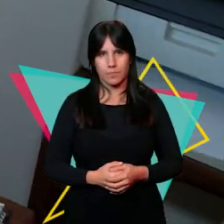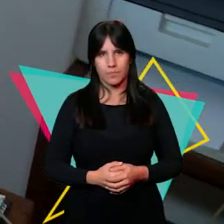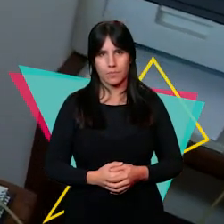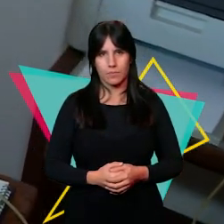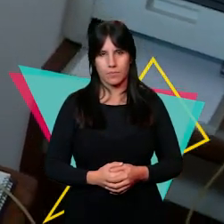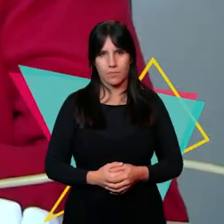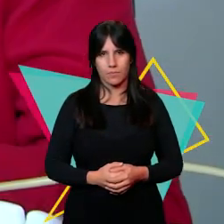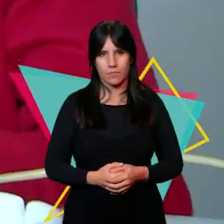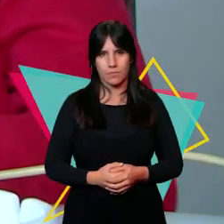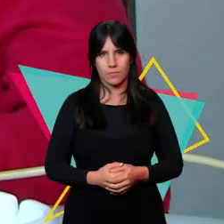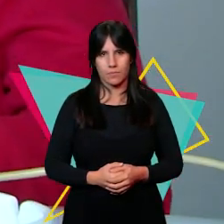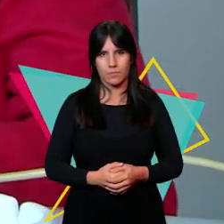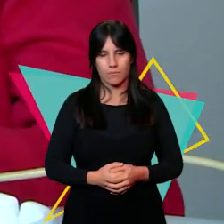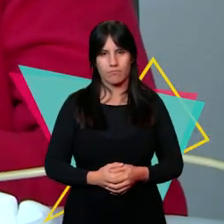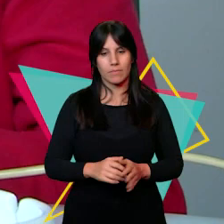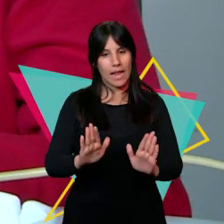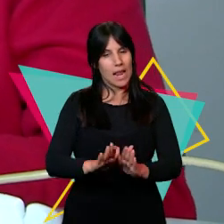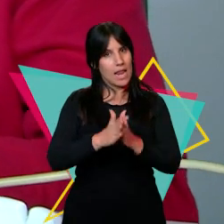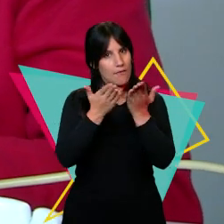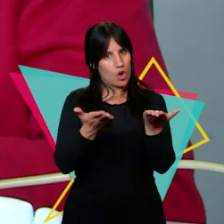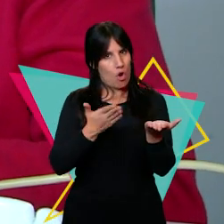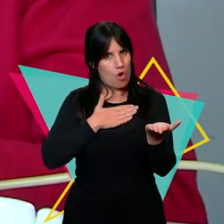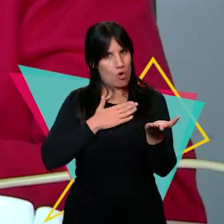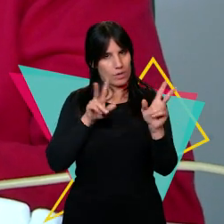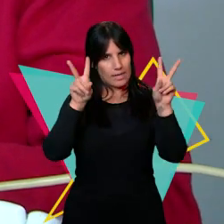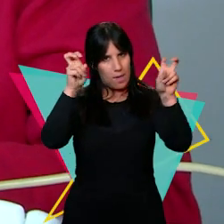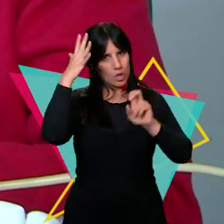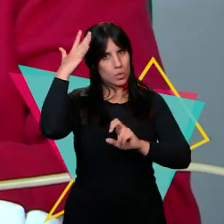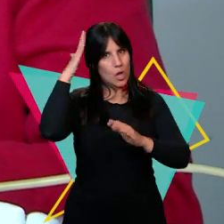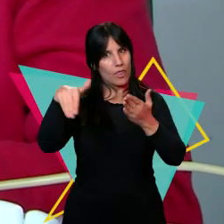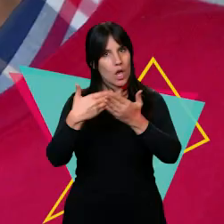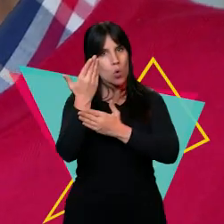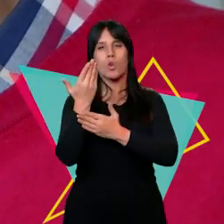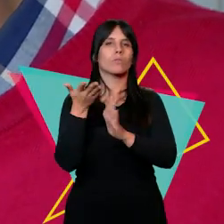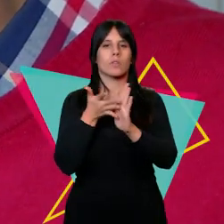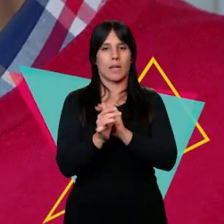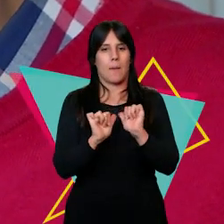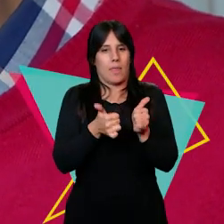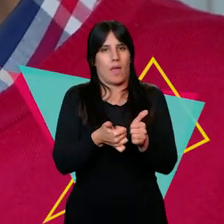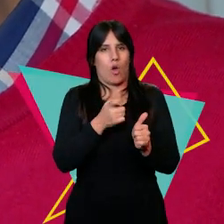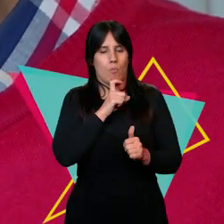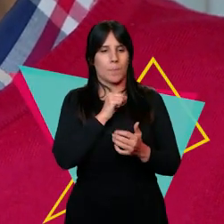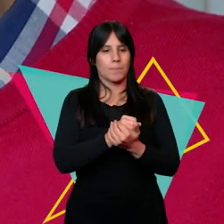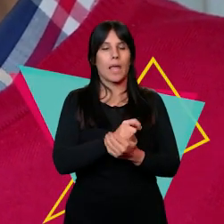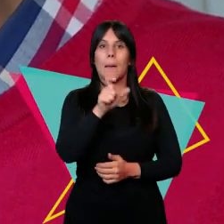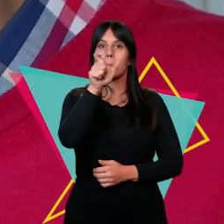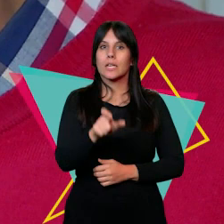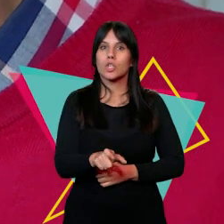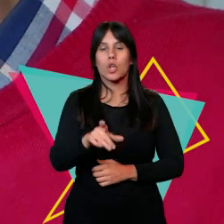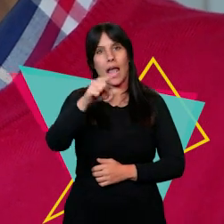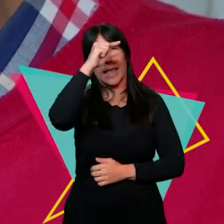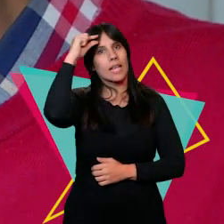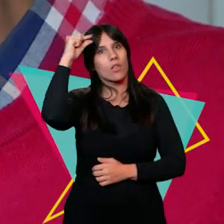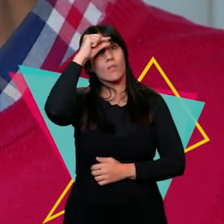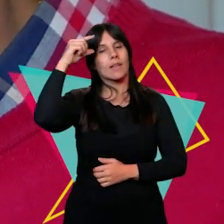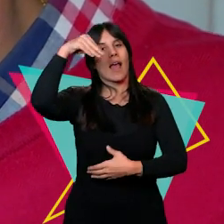El sueño diurno tiene un comienzo trepidante. Una persona con esquizofrenia que está ingresado en el Centro Residencial de Rehabilitación